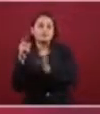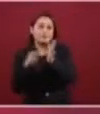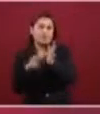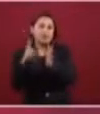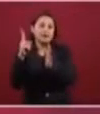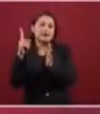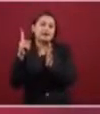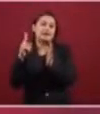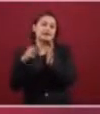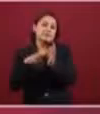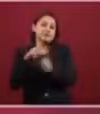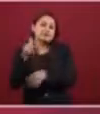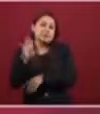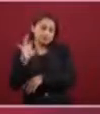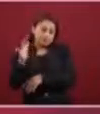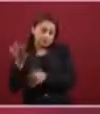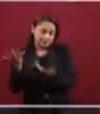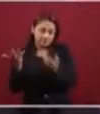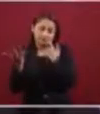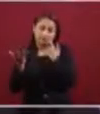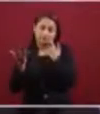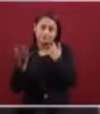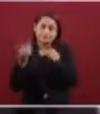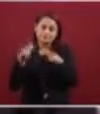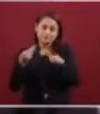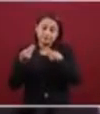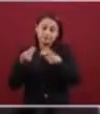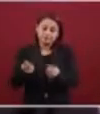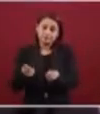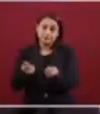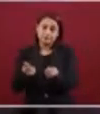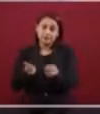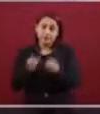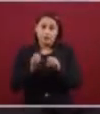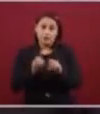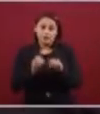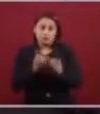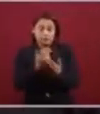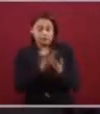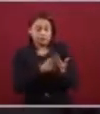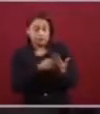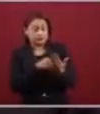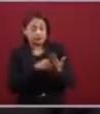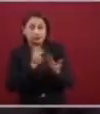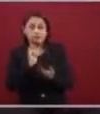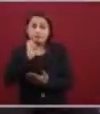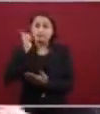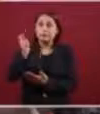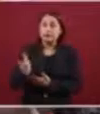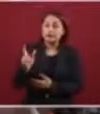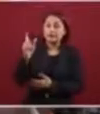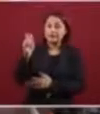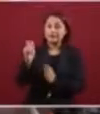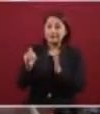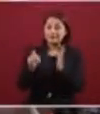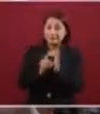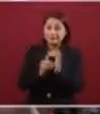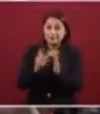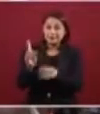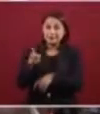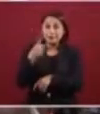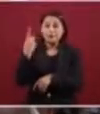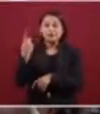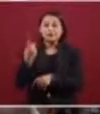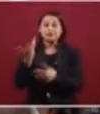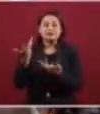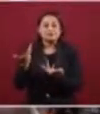algunos gastos en las oficinas llegaban a los 20 mil dólares, estamos hablando de 400 mil pesos mensuales